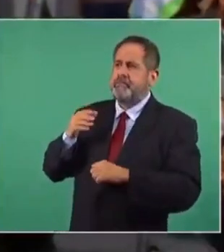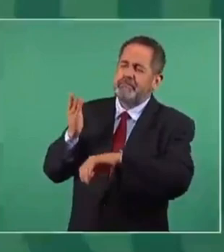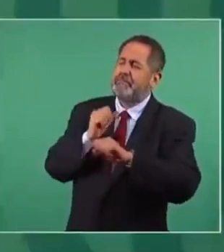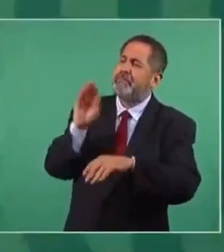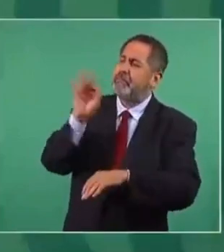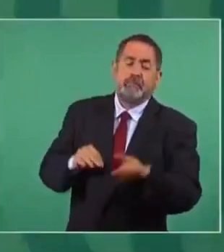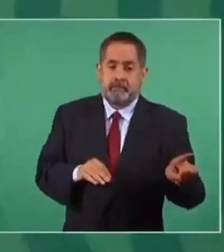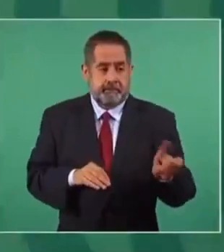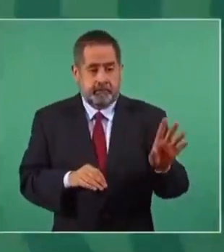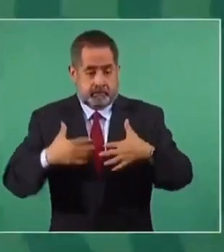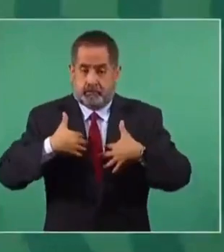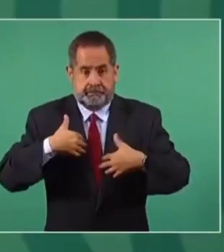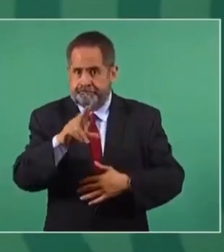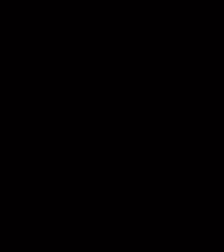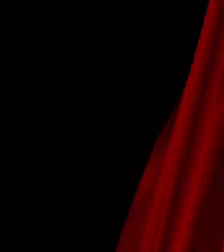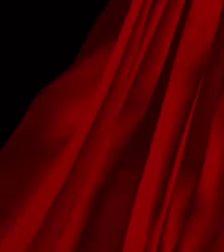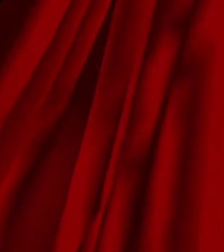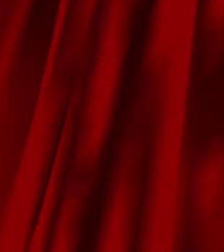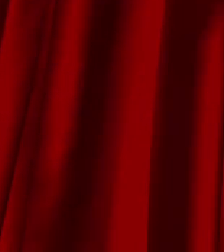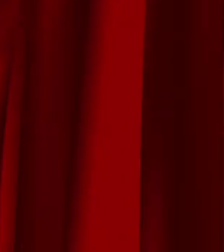90%. No, en lo que corresponde a nosotros.